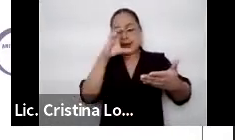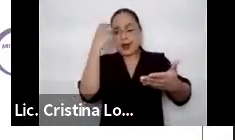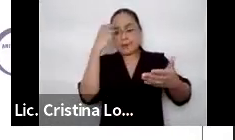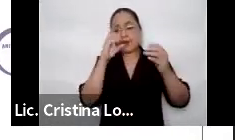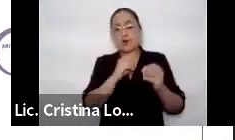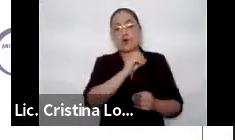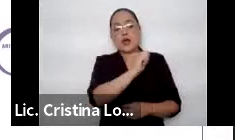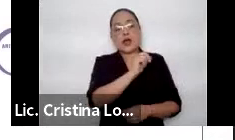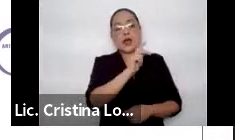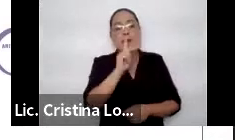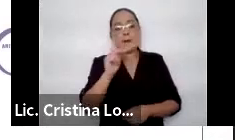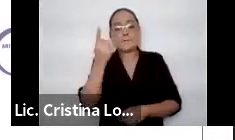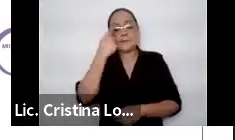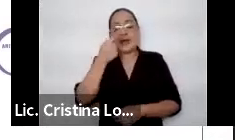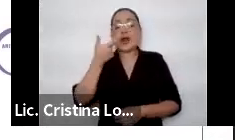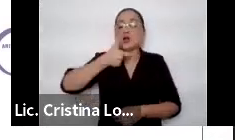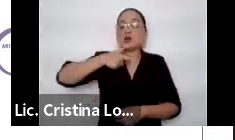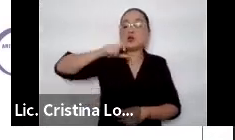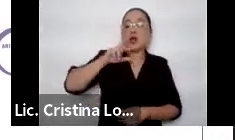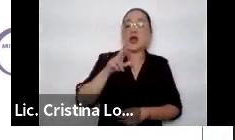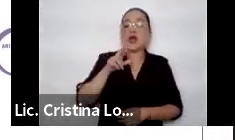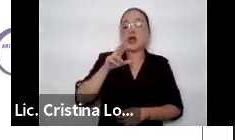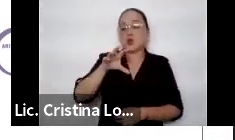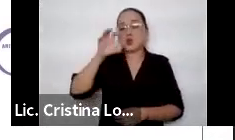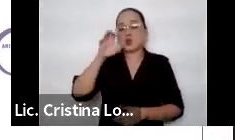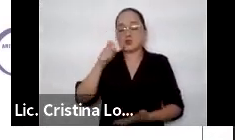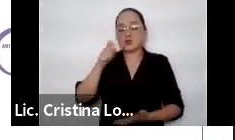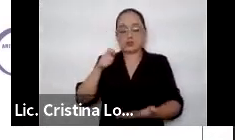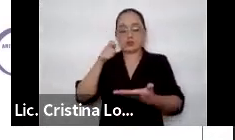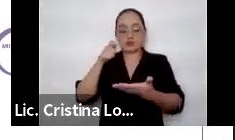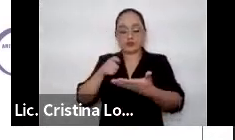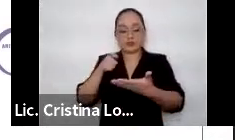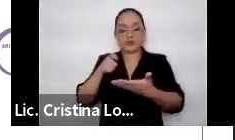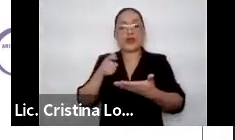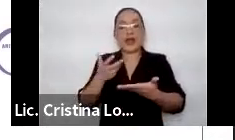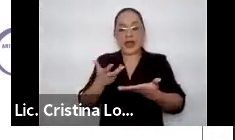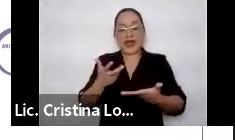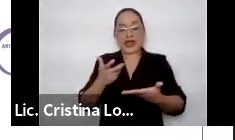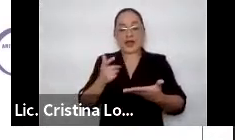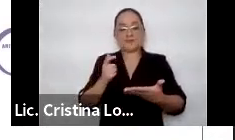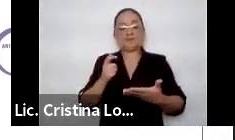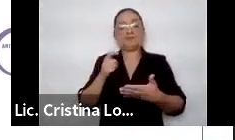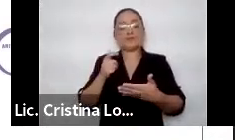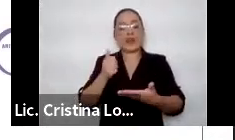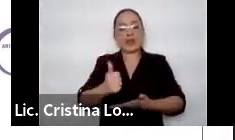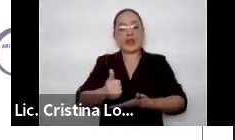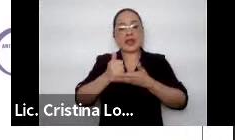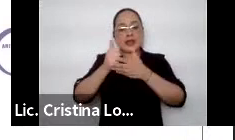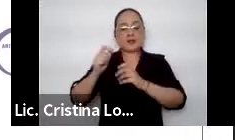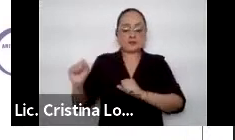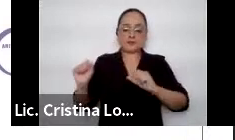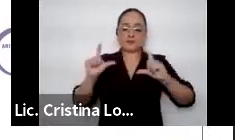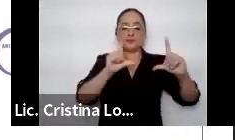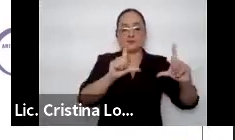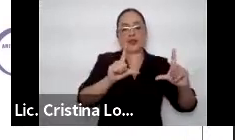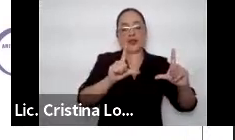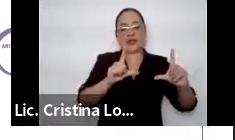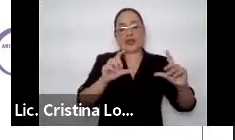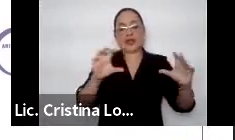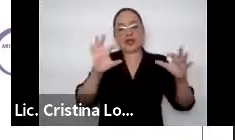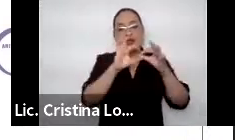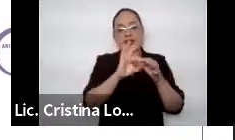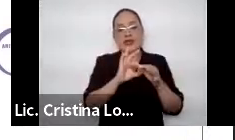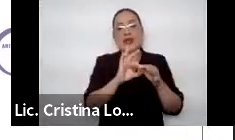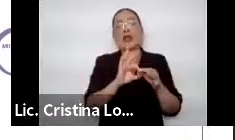app de lector del código QR, lo acercan y los va a dirigir directamente con este